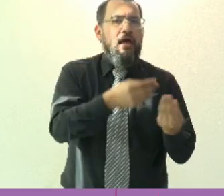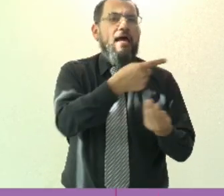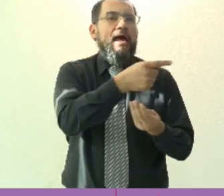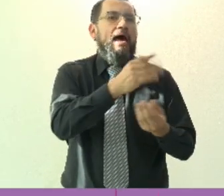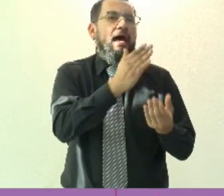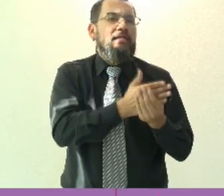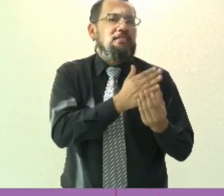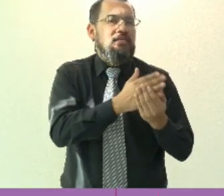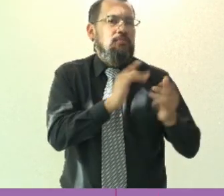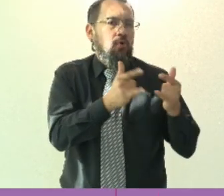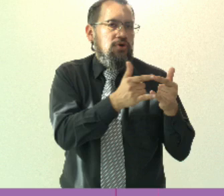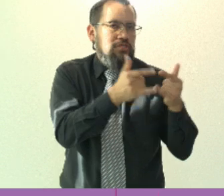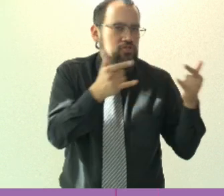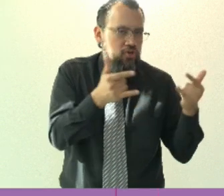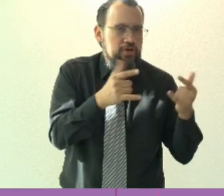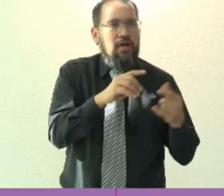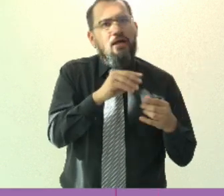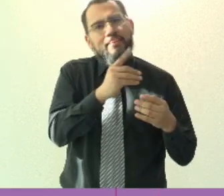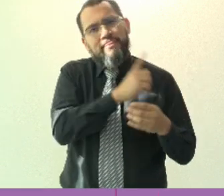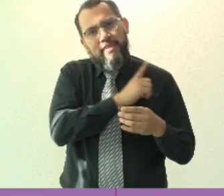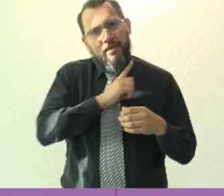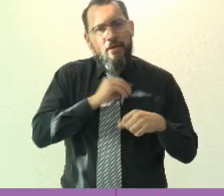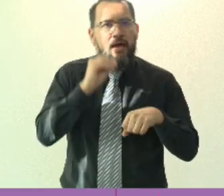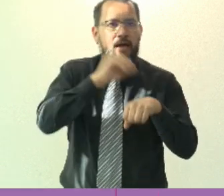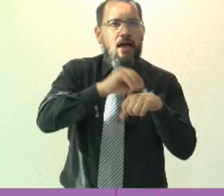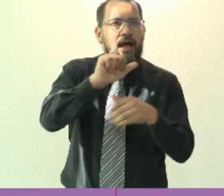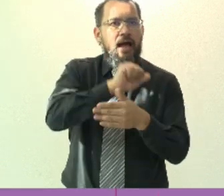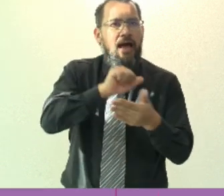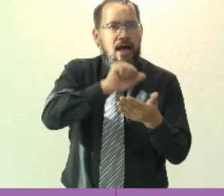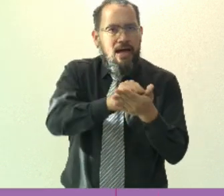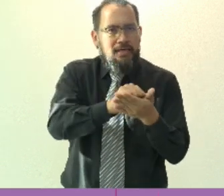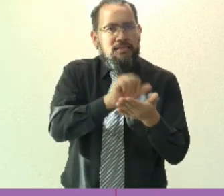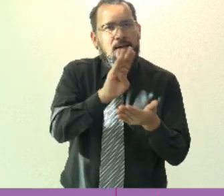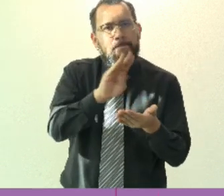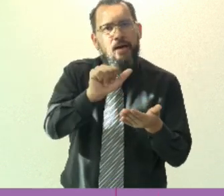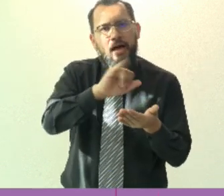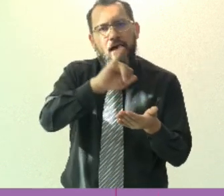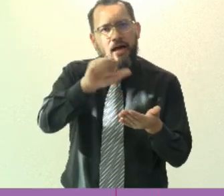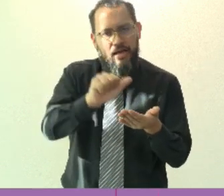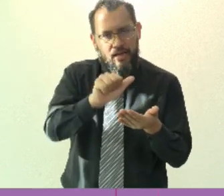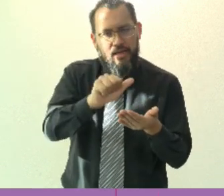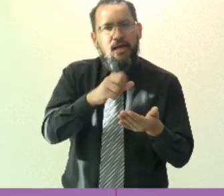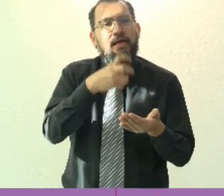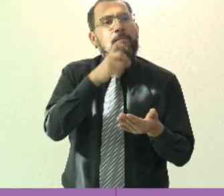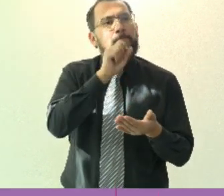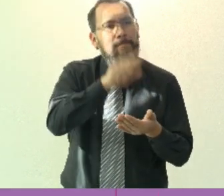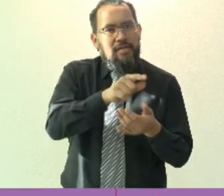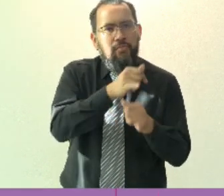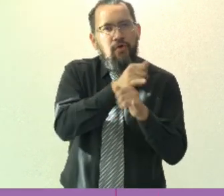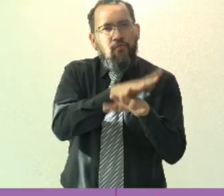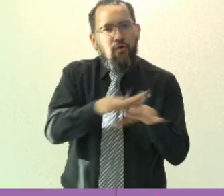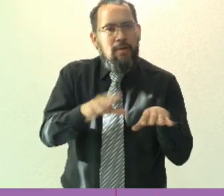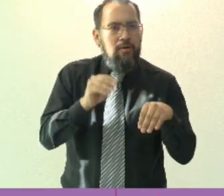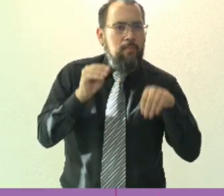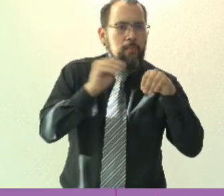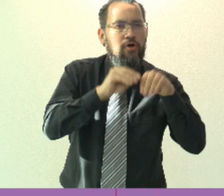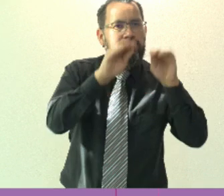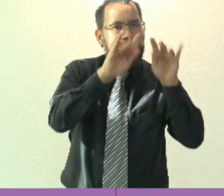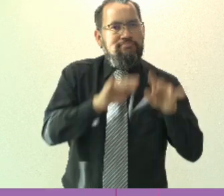debemos incluir las actas de baja y los informes de desincorporación de